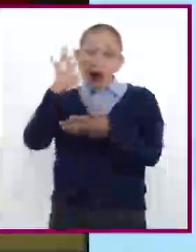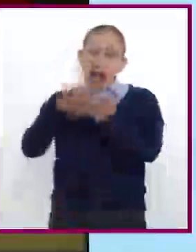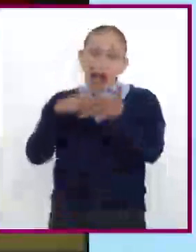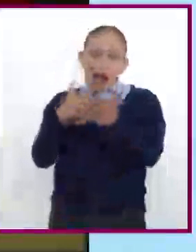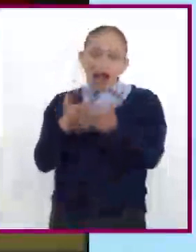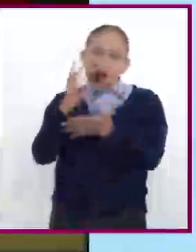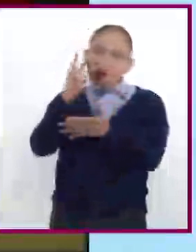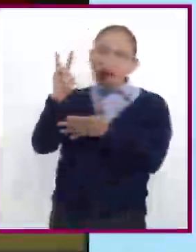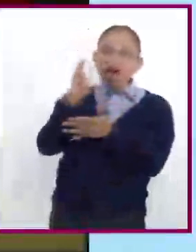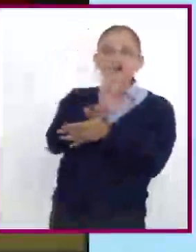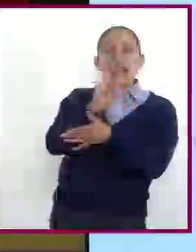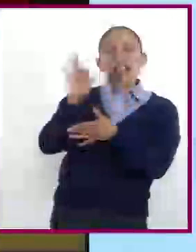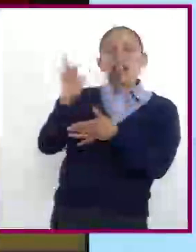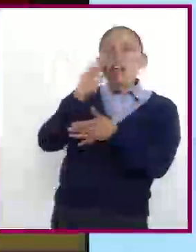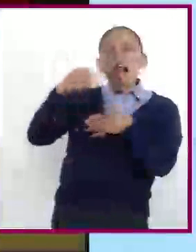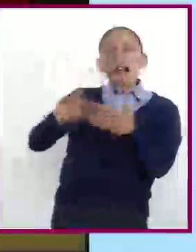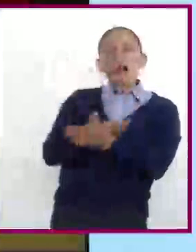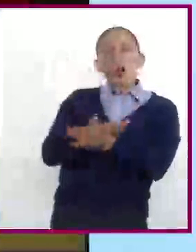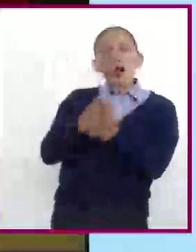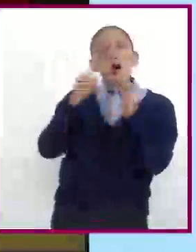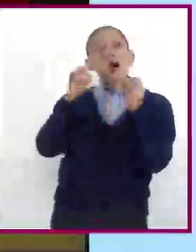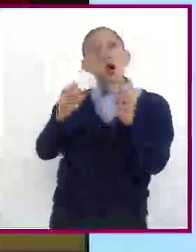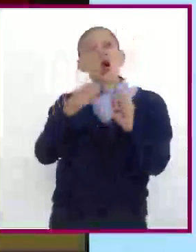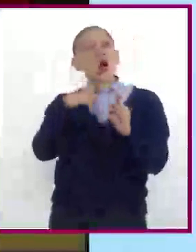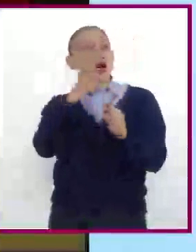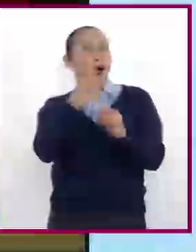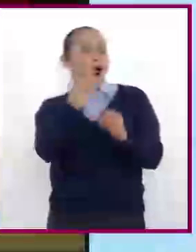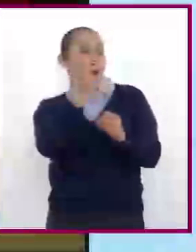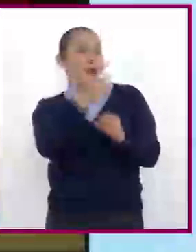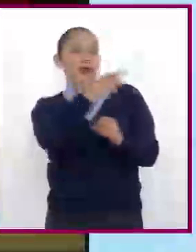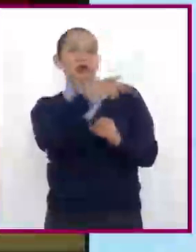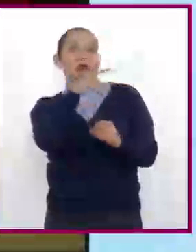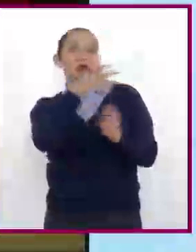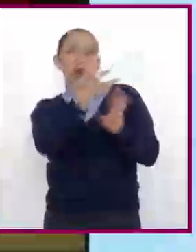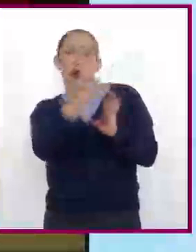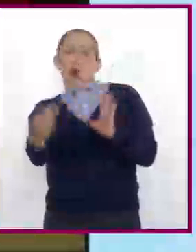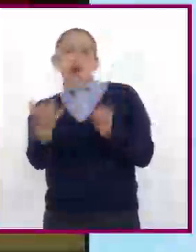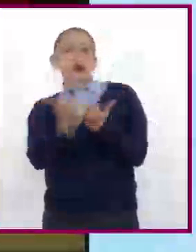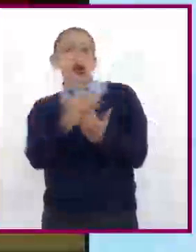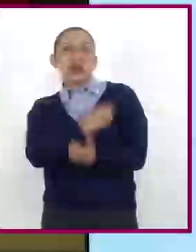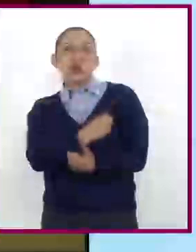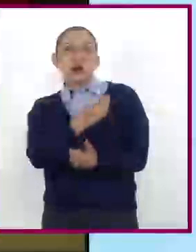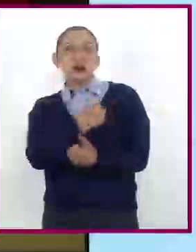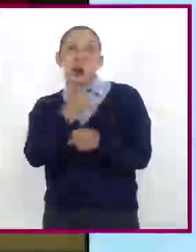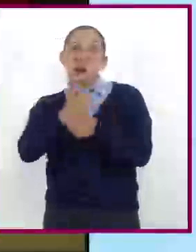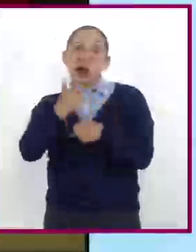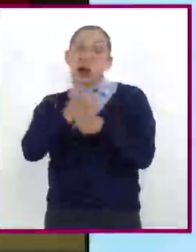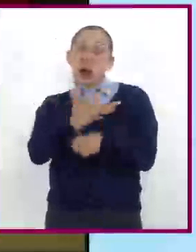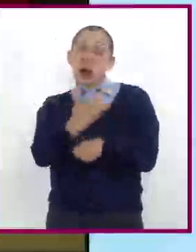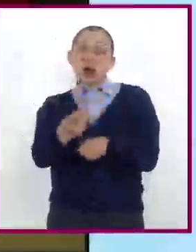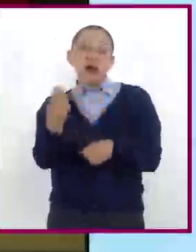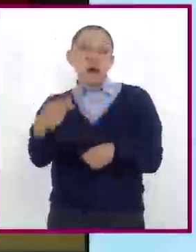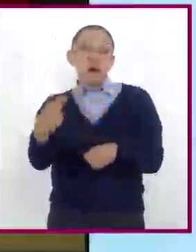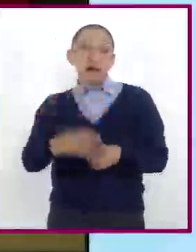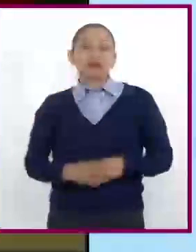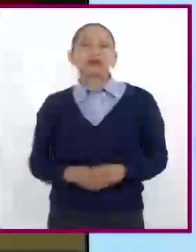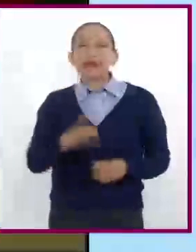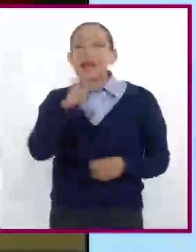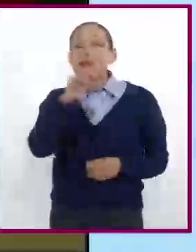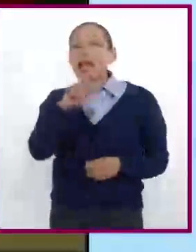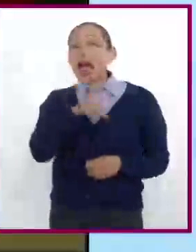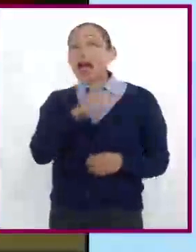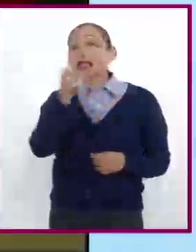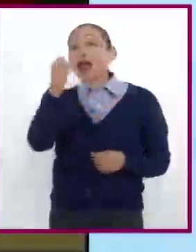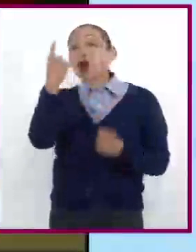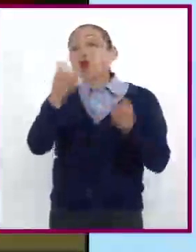calendario según el día de su nacimiento o se repitan los nombres de sus padres o abuelos. También hay quienes